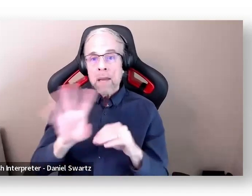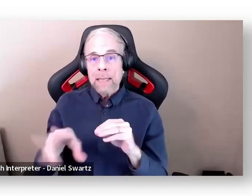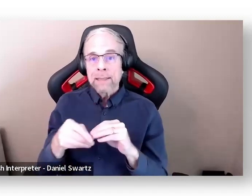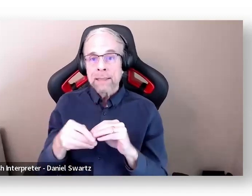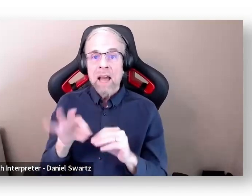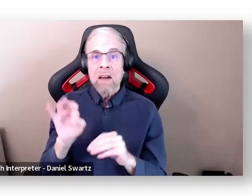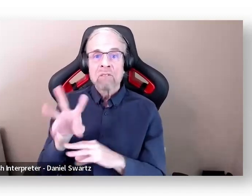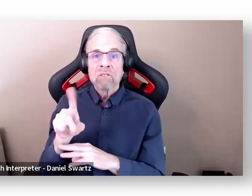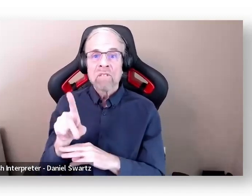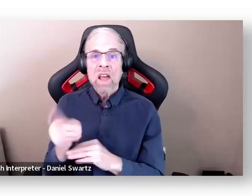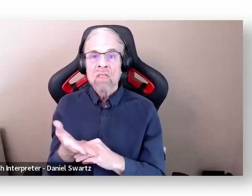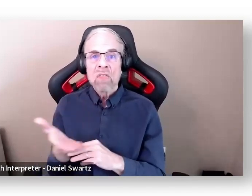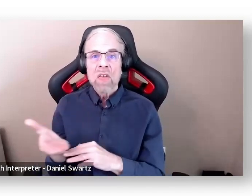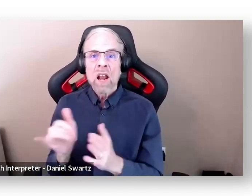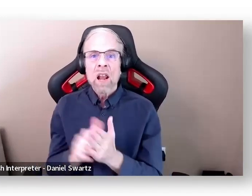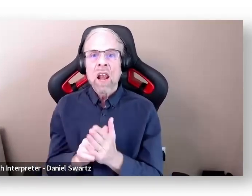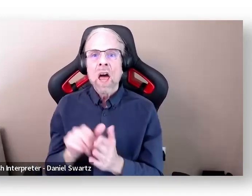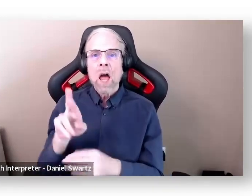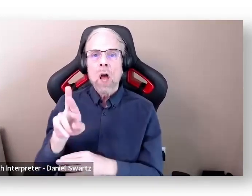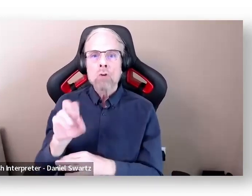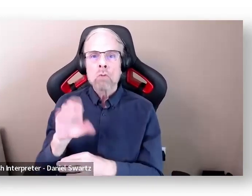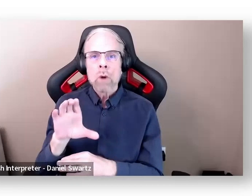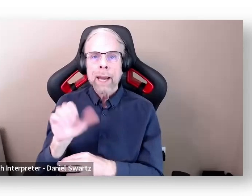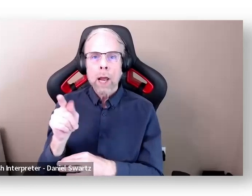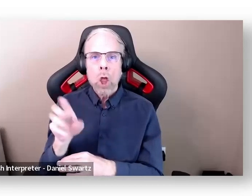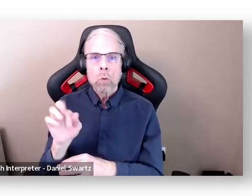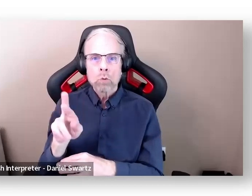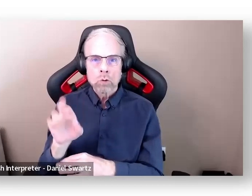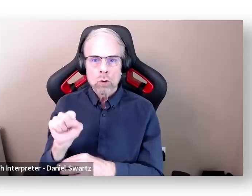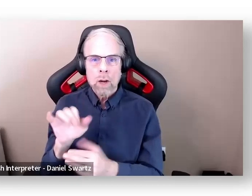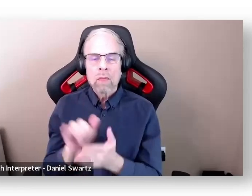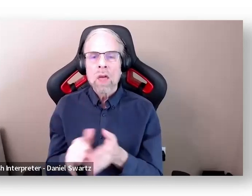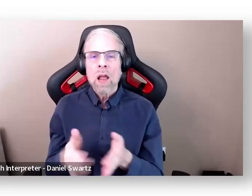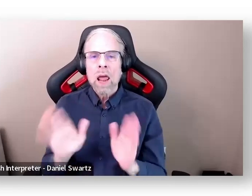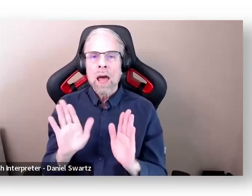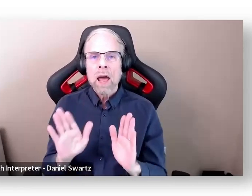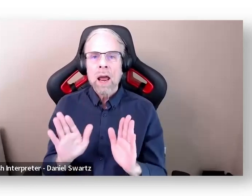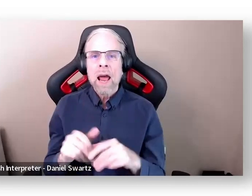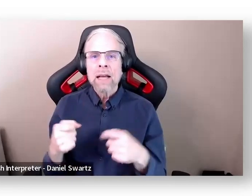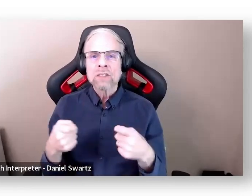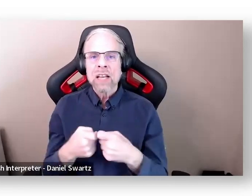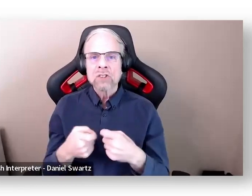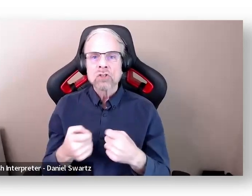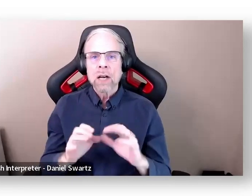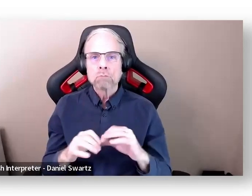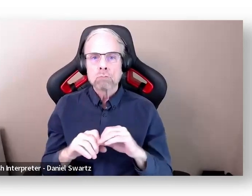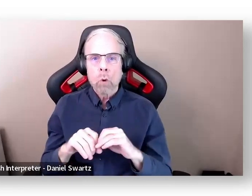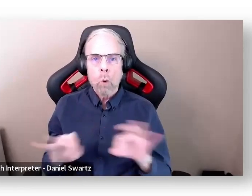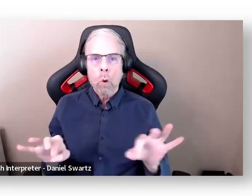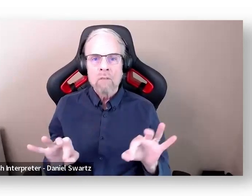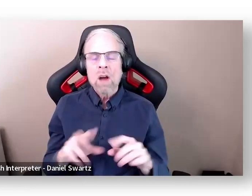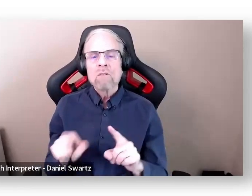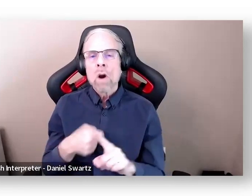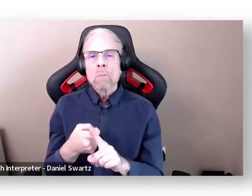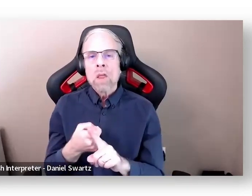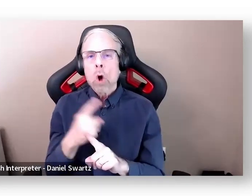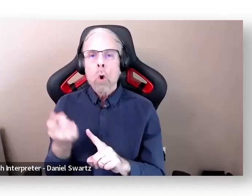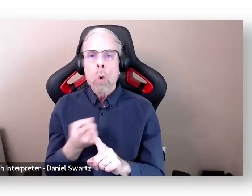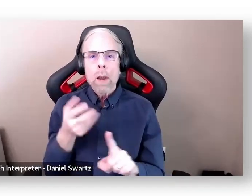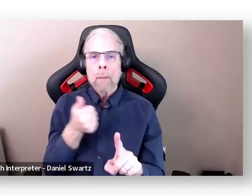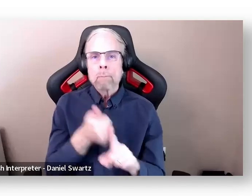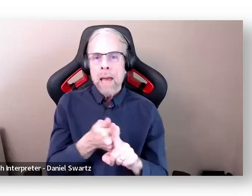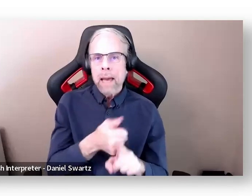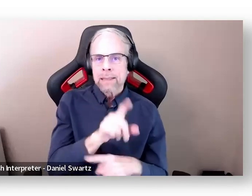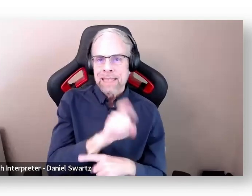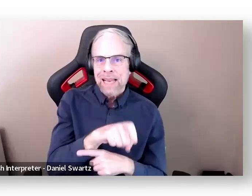El despliegue de dispositivos de campo adicionales, como los reconectadores de campo, nos permite activar y desactivar desde un punto que